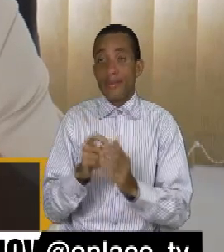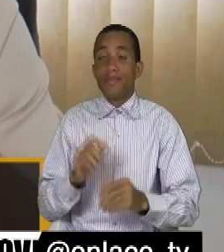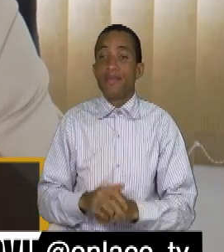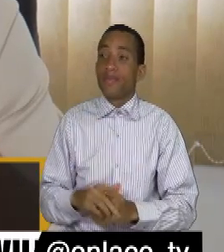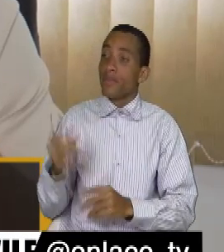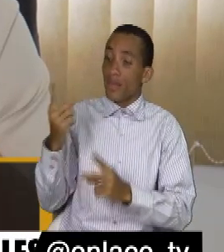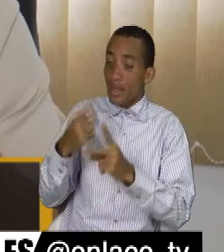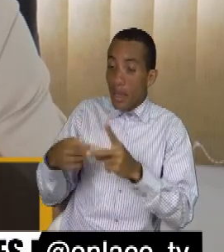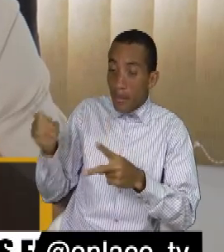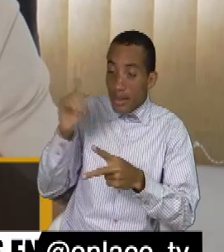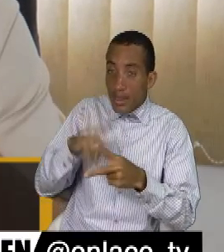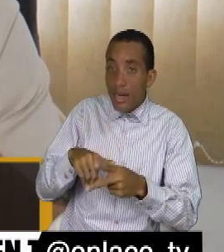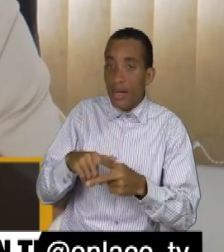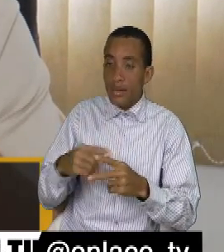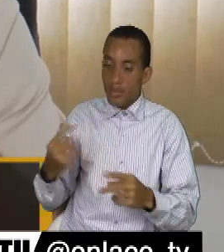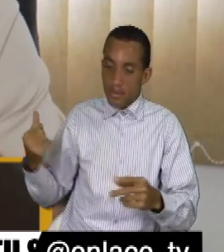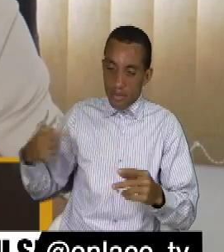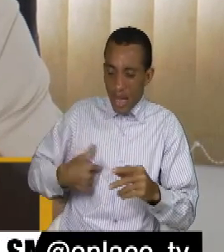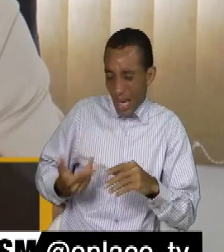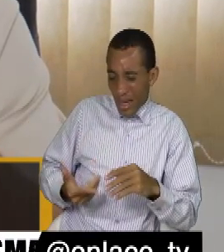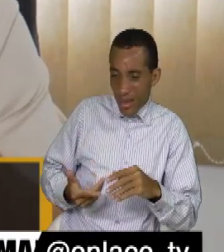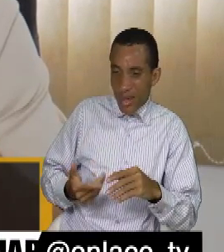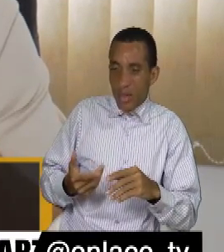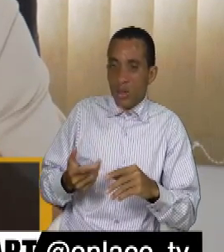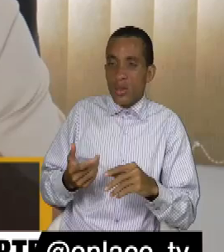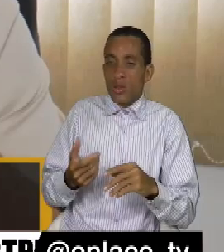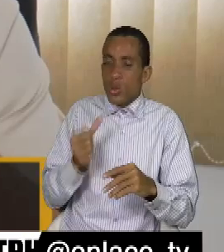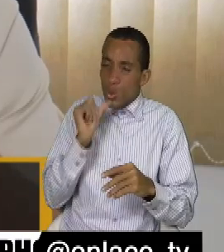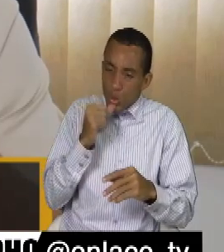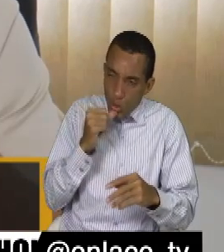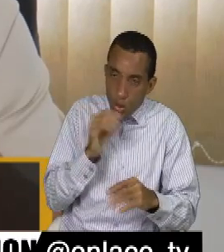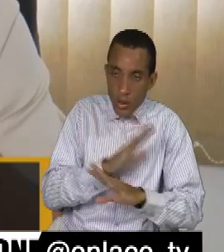fue un herido que llegó y con una navaja